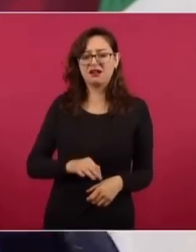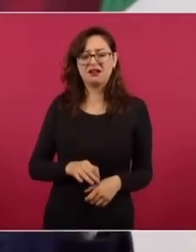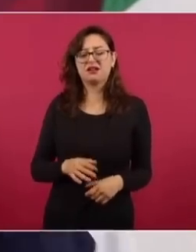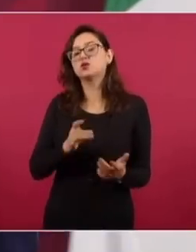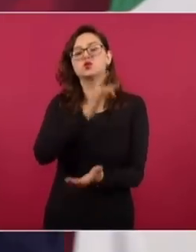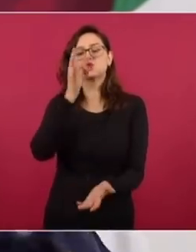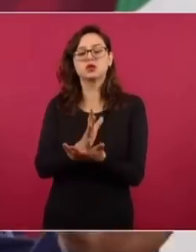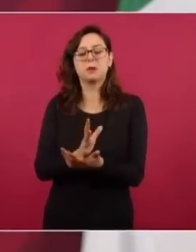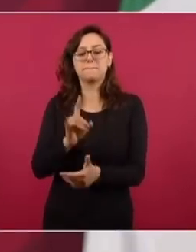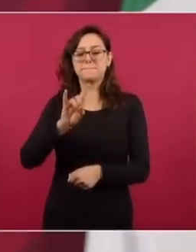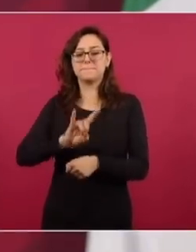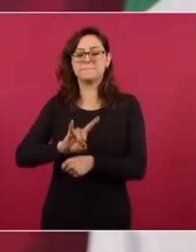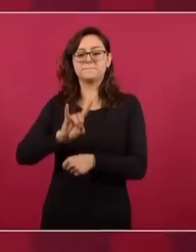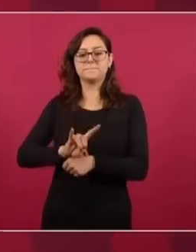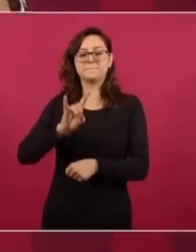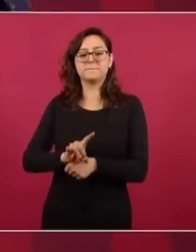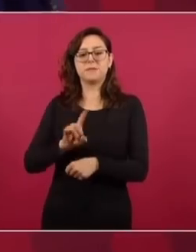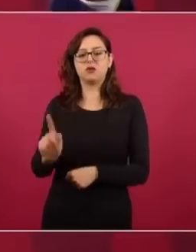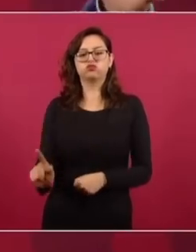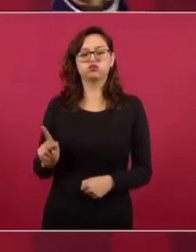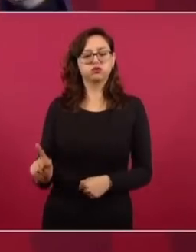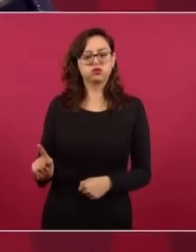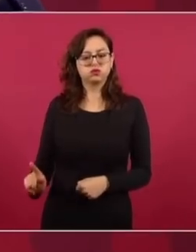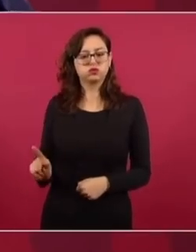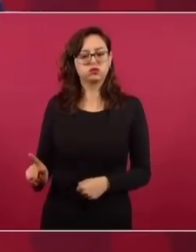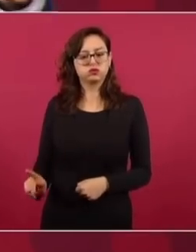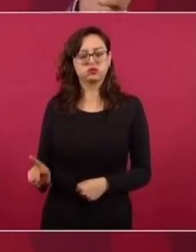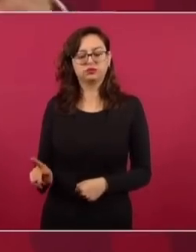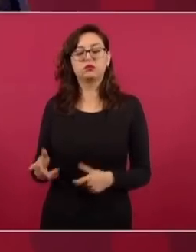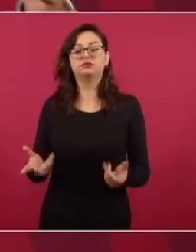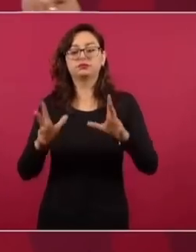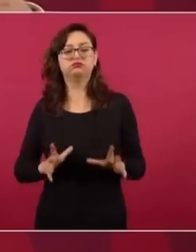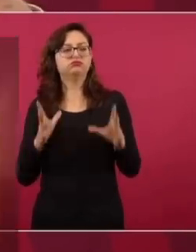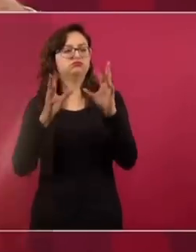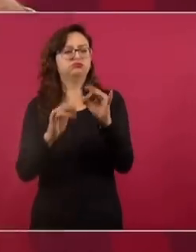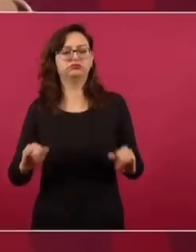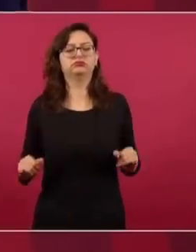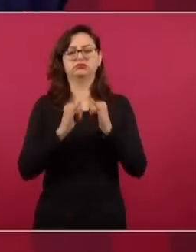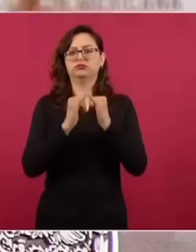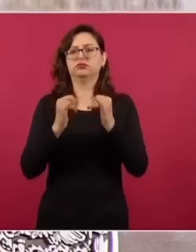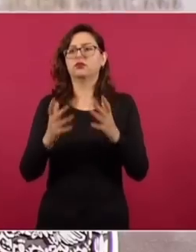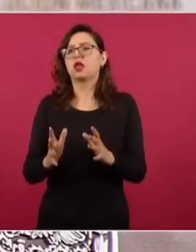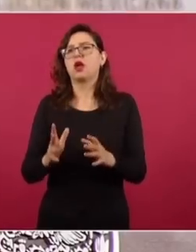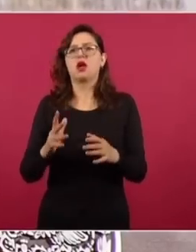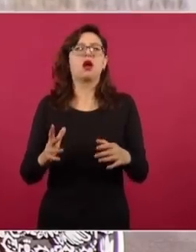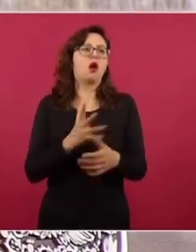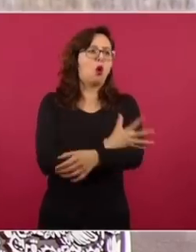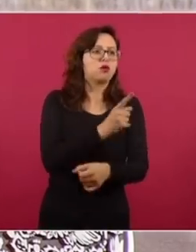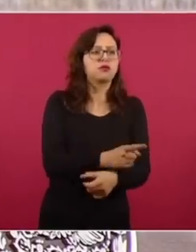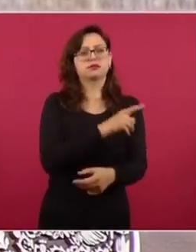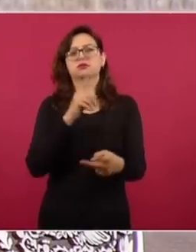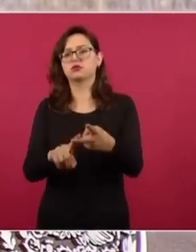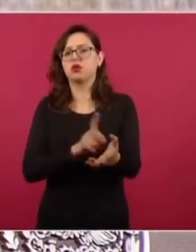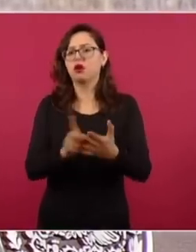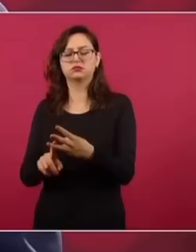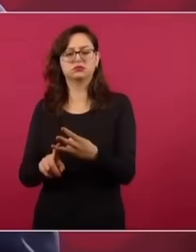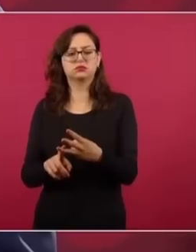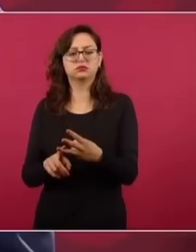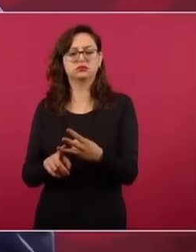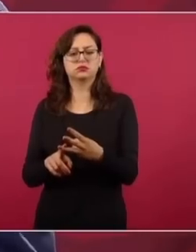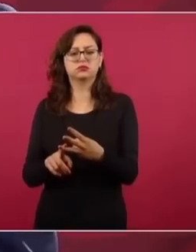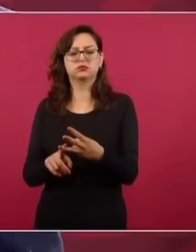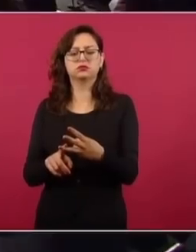era simulación. Hasta creaban instituciones autónomas para la transparencia, para la defensa de los derechos